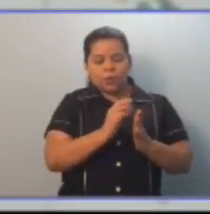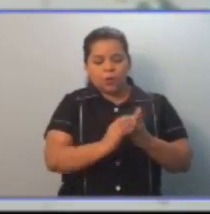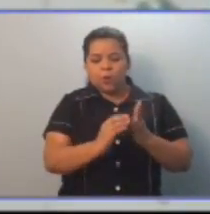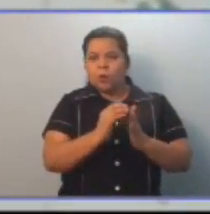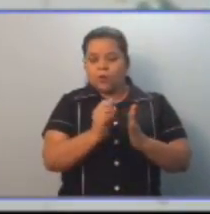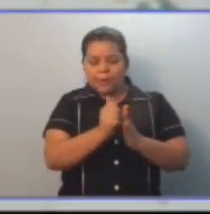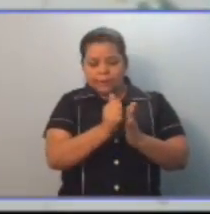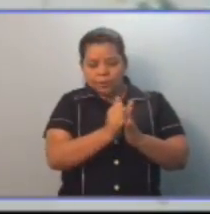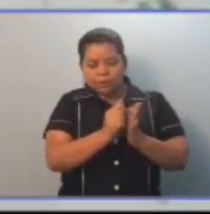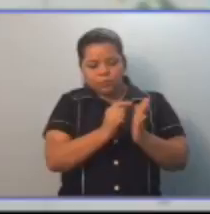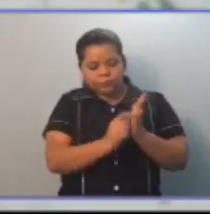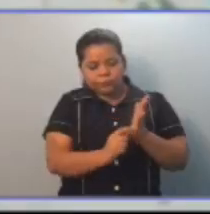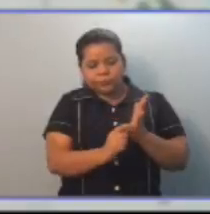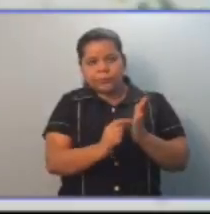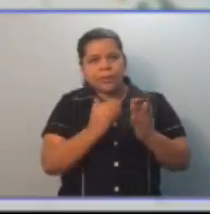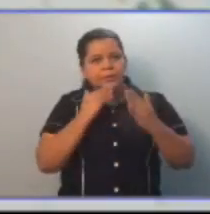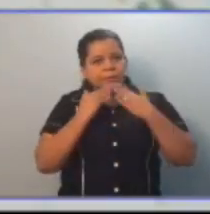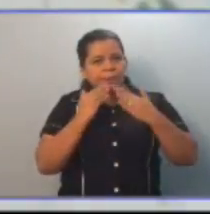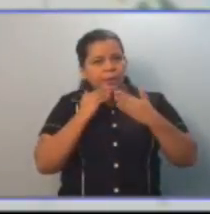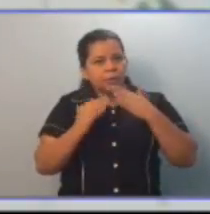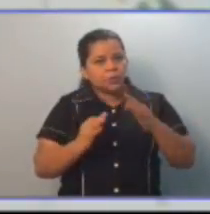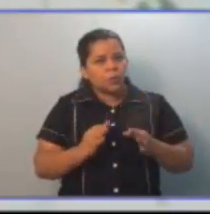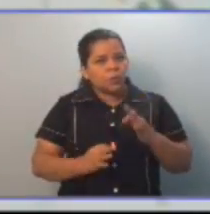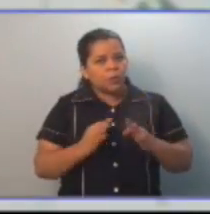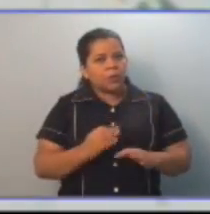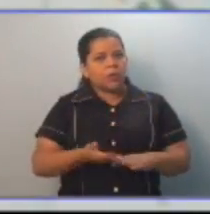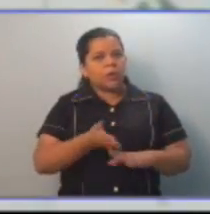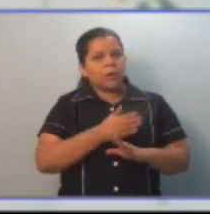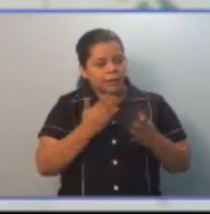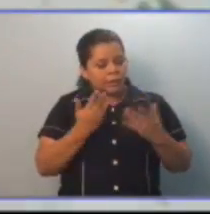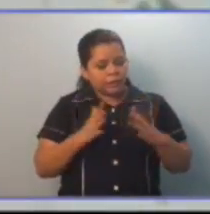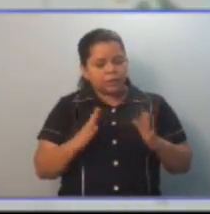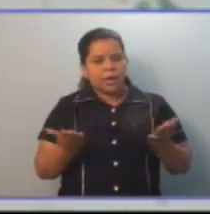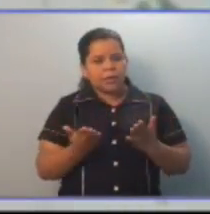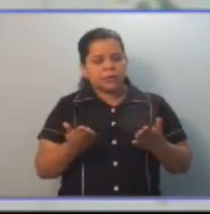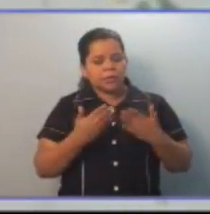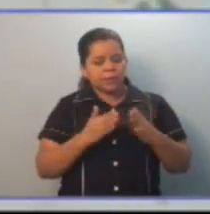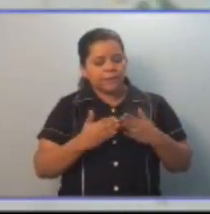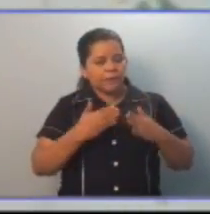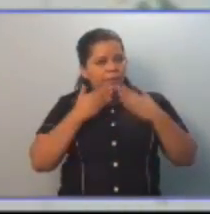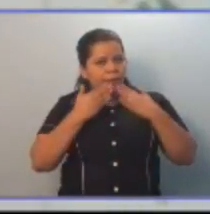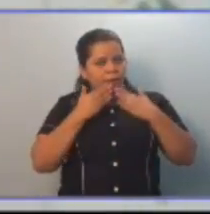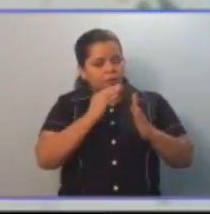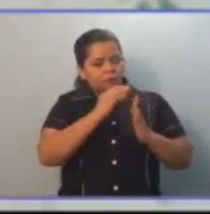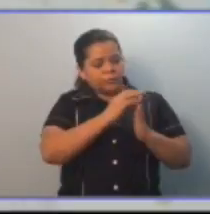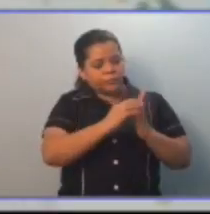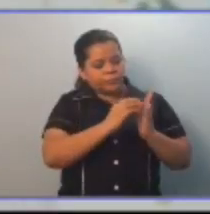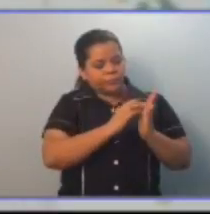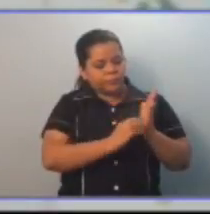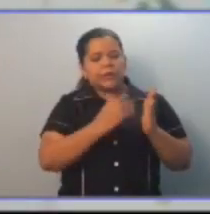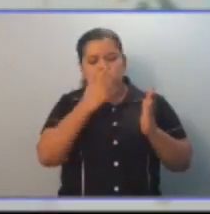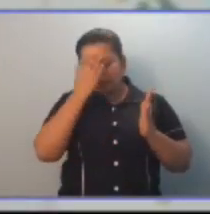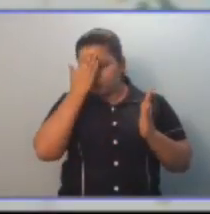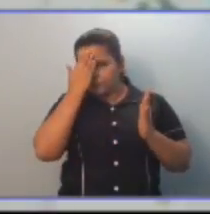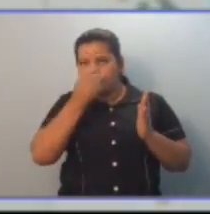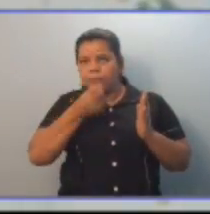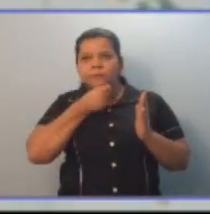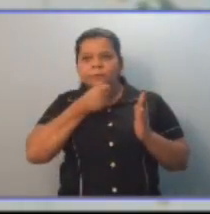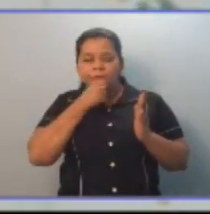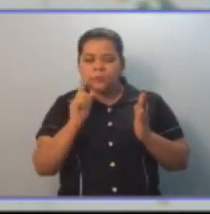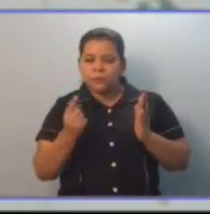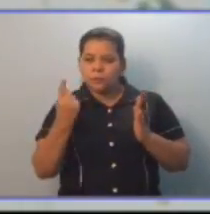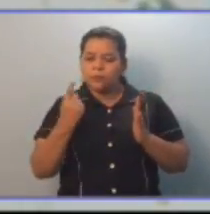aparece, ¿verdad?, toda una serie de explicaciones que se le han dado a los diferentes artículos de la Constitución, tomando en cuenta el informe único de la